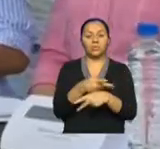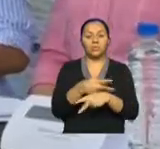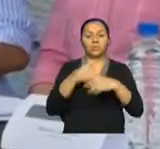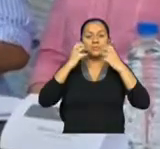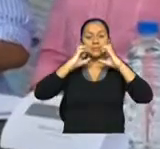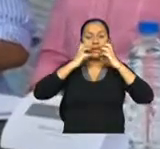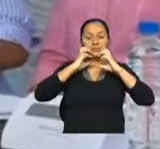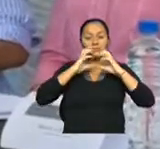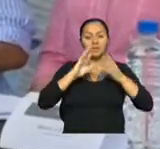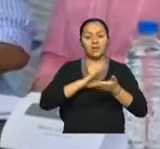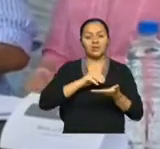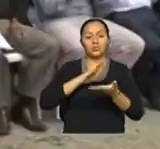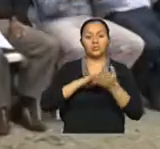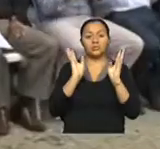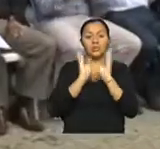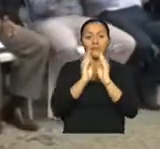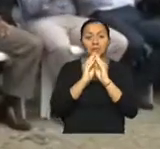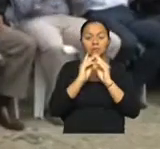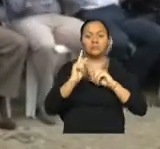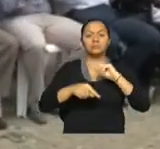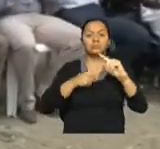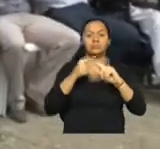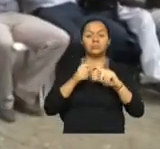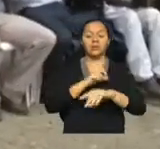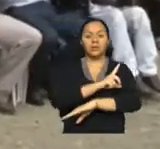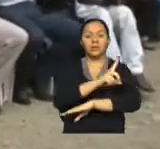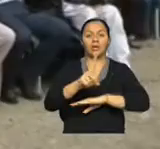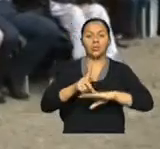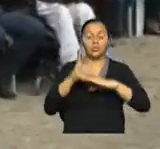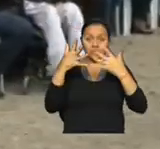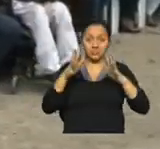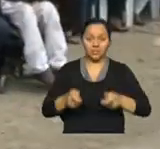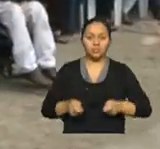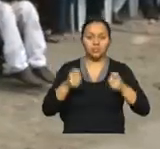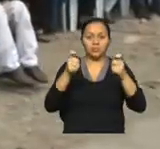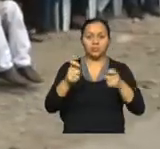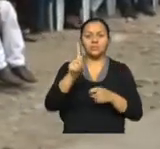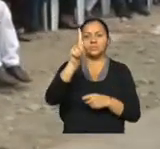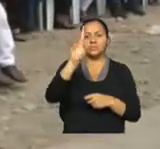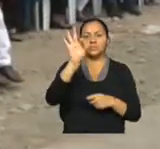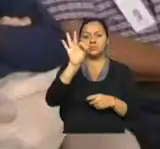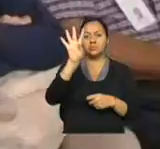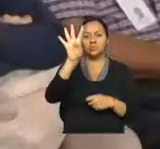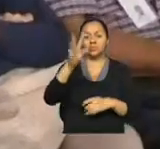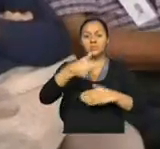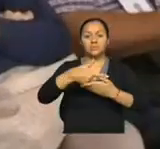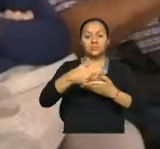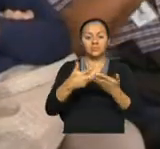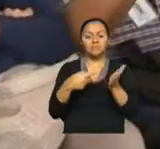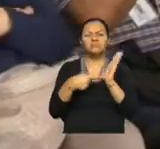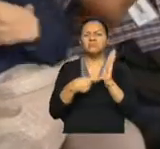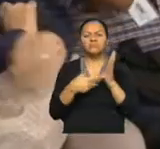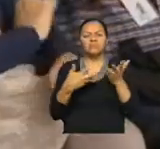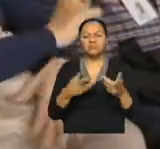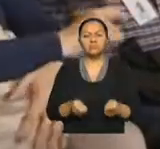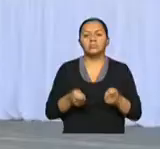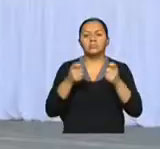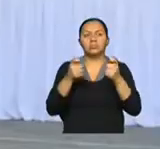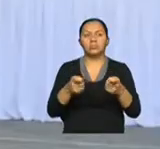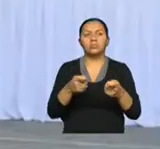arroz. En el evento realizado en Daule, también se entregó 194 cheques correspondientes